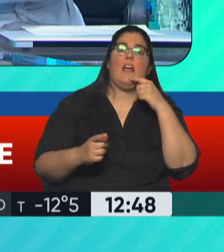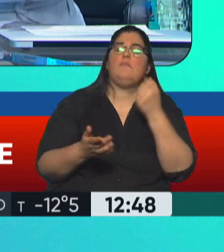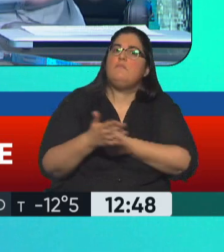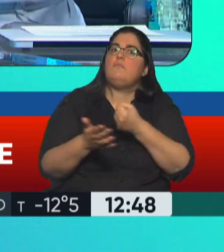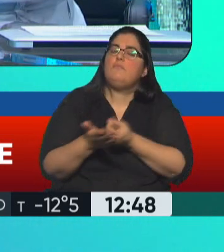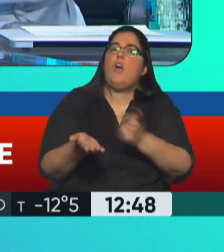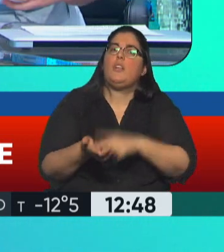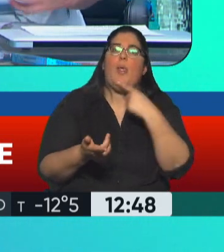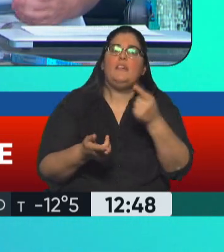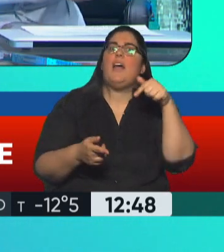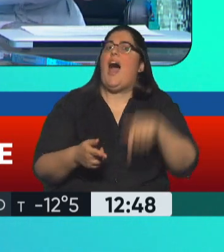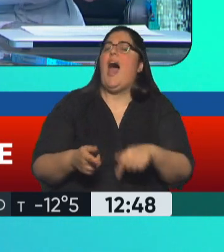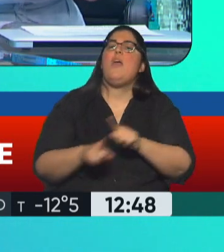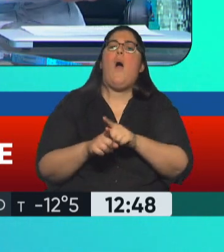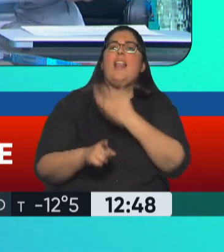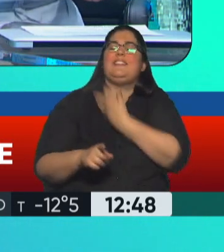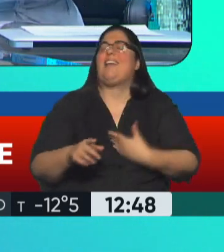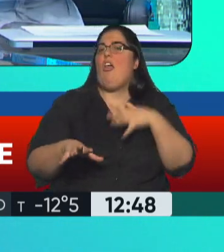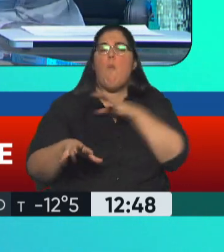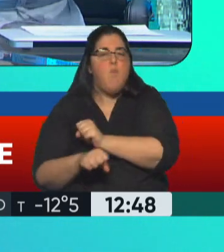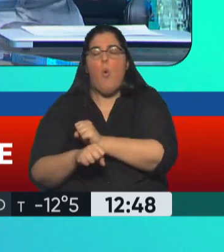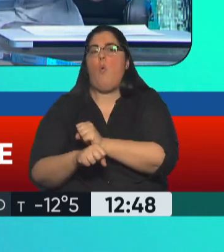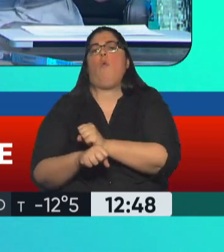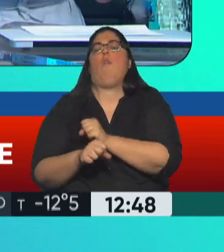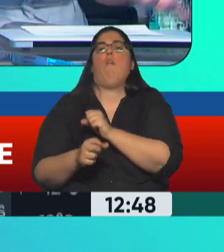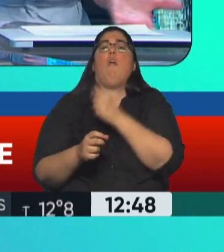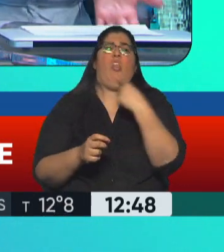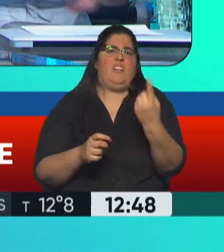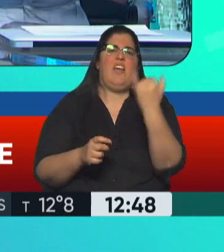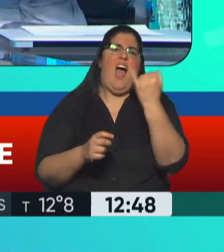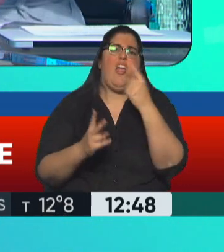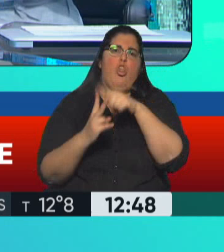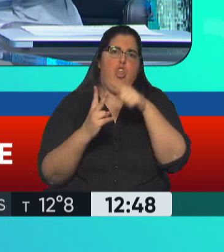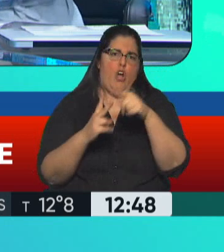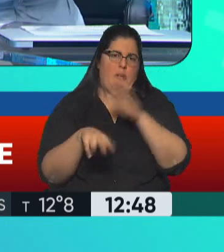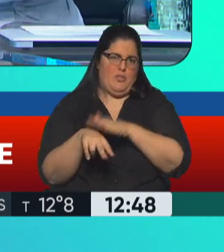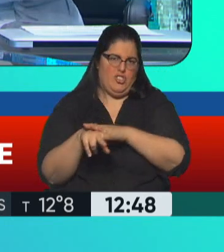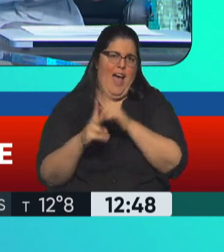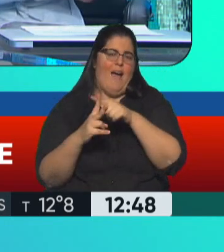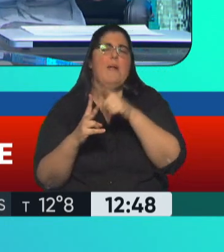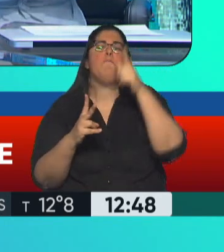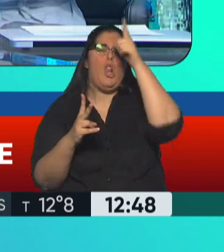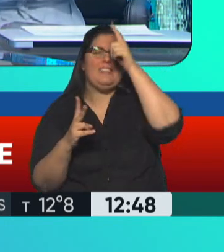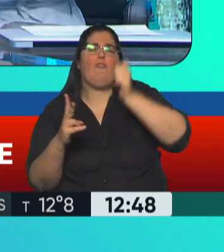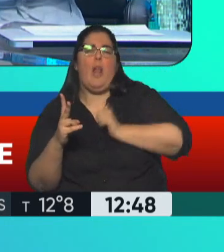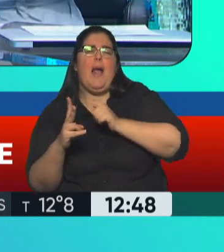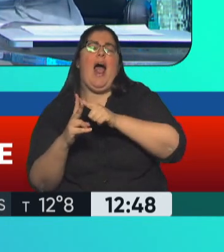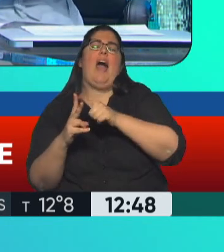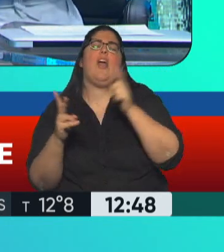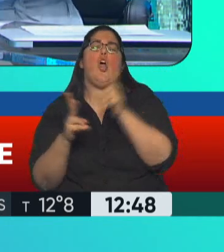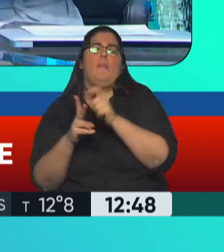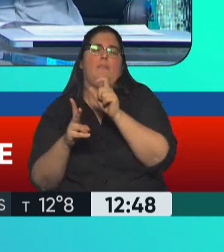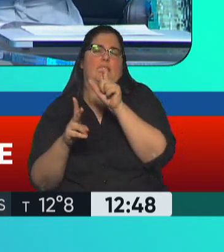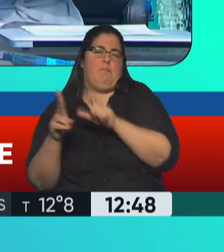idea de acá hubo golpe de Estado y hay un responsable. Hay 2 tipos de responsables: responsables nacionales, habla de la policía, Fuerzas Armadas, comités